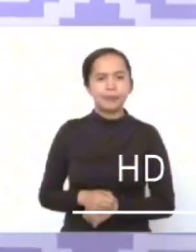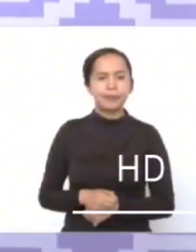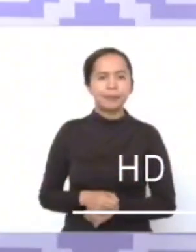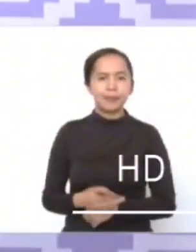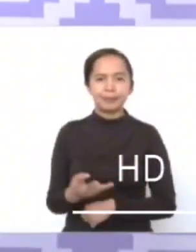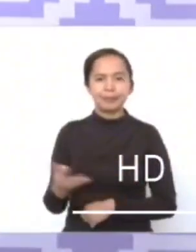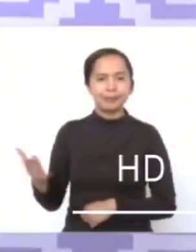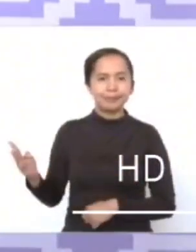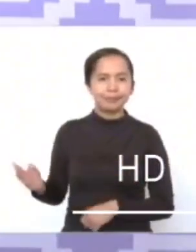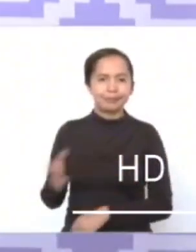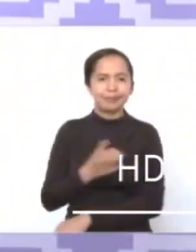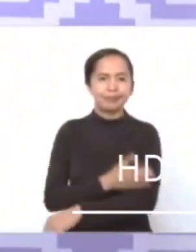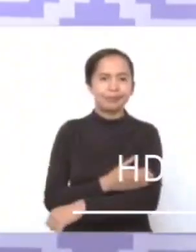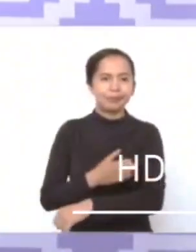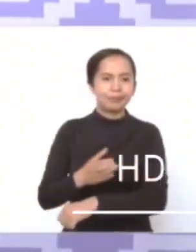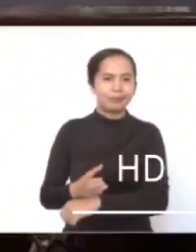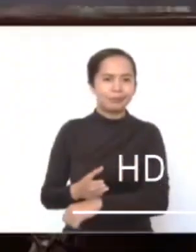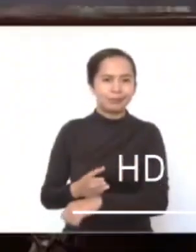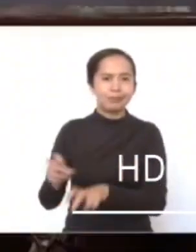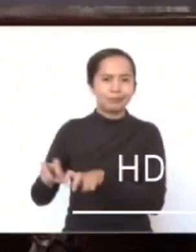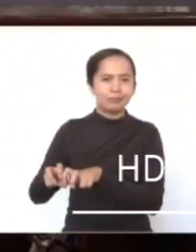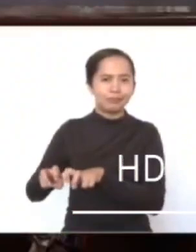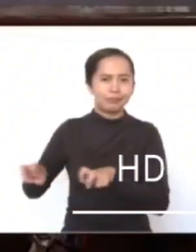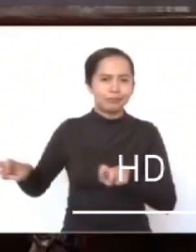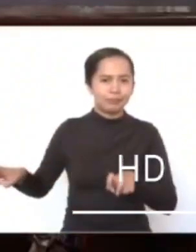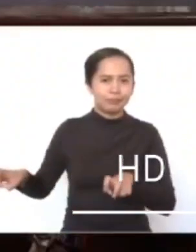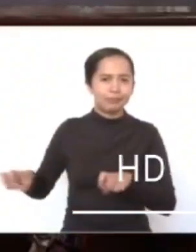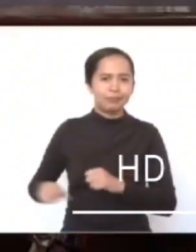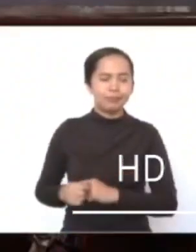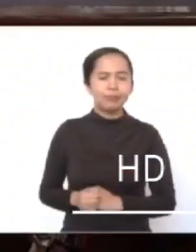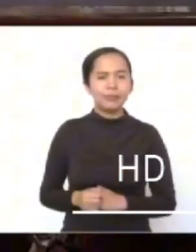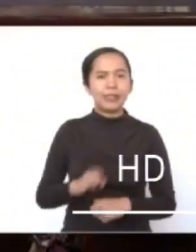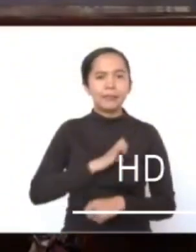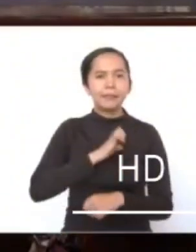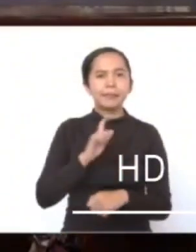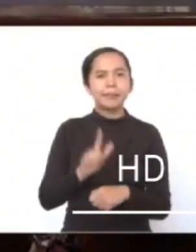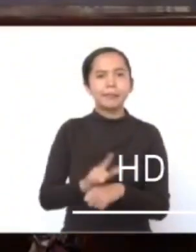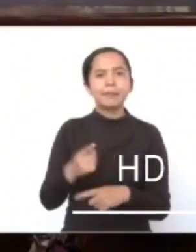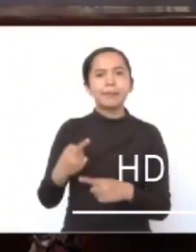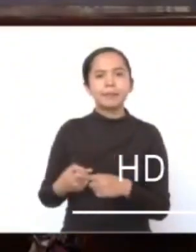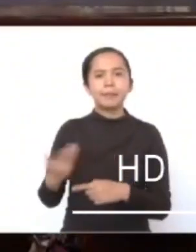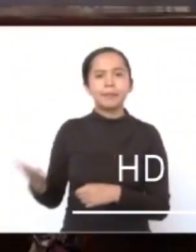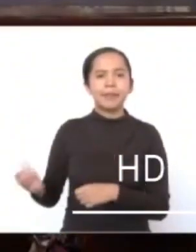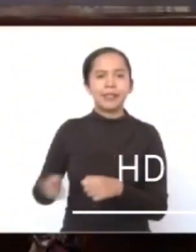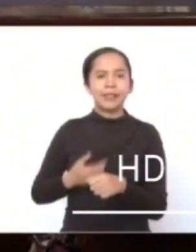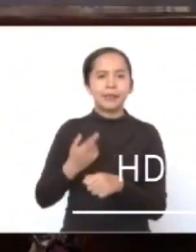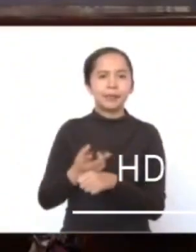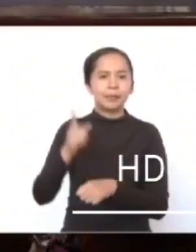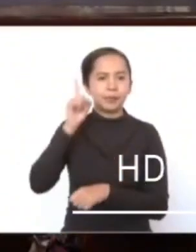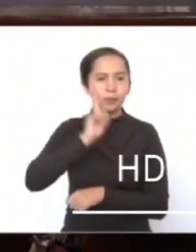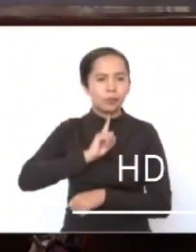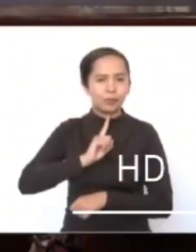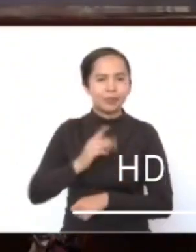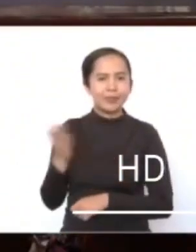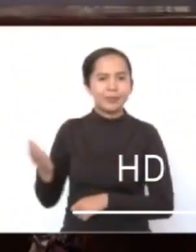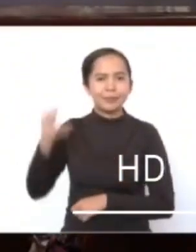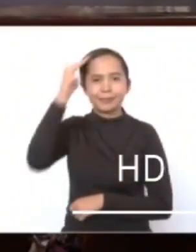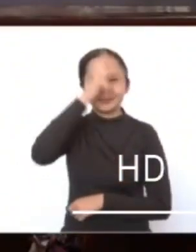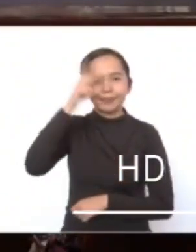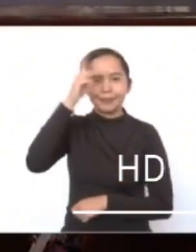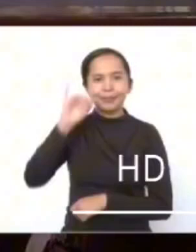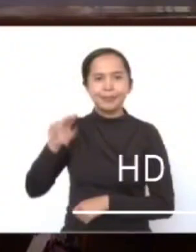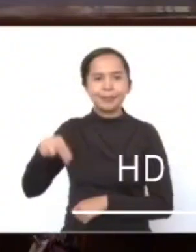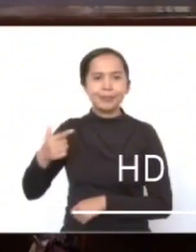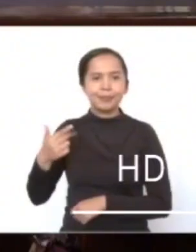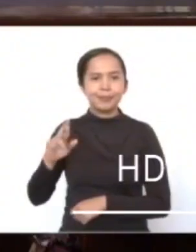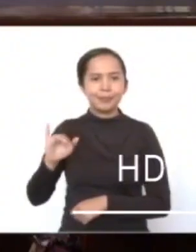mis compañeras y compañeros de Presidium, en especial a la secretaria de las Mujeres, la psicóloga